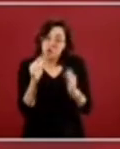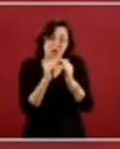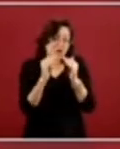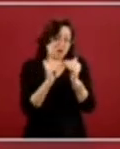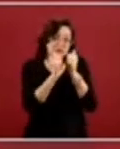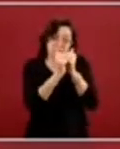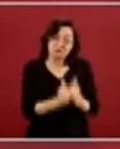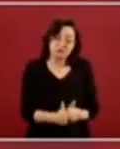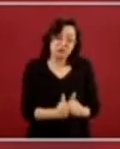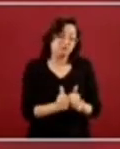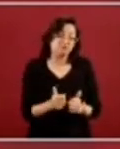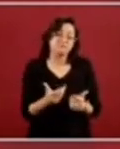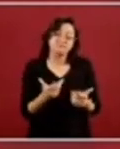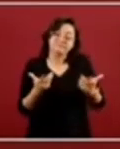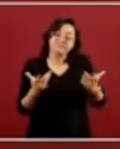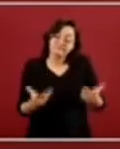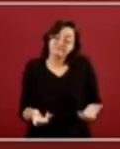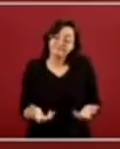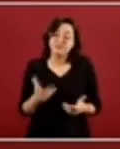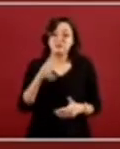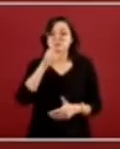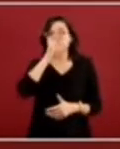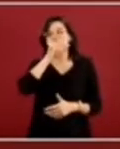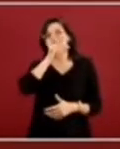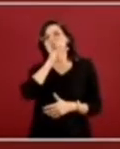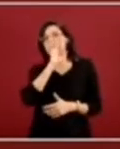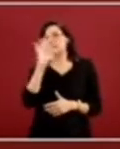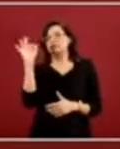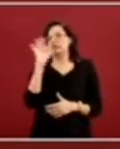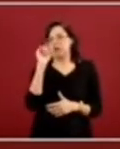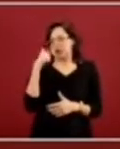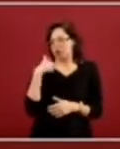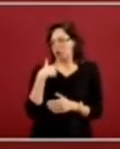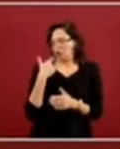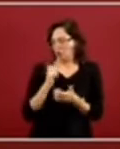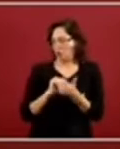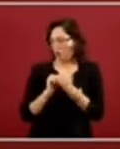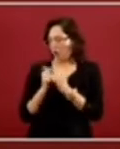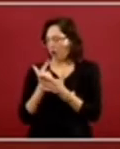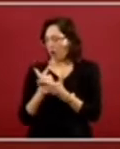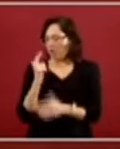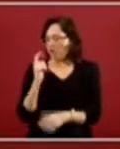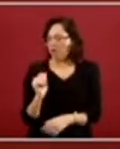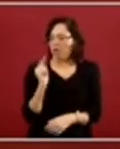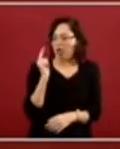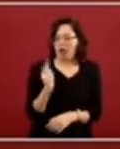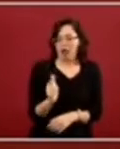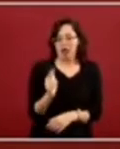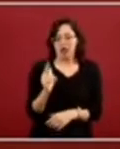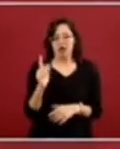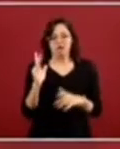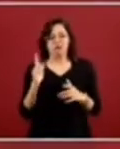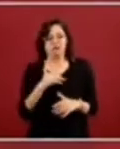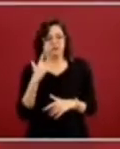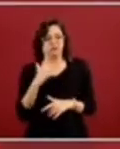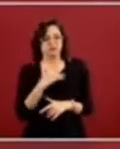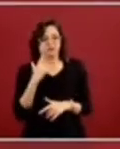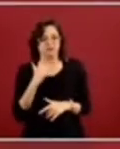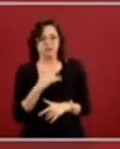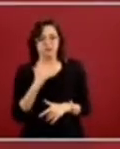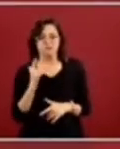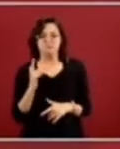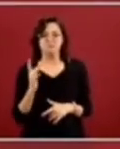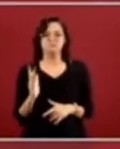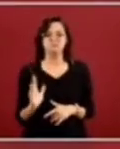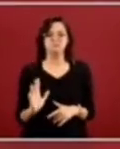duda legítima le preocupa pensar que se pudiera complicar o hay un signo de alarma que identifica,